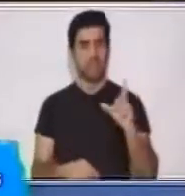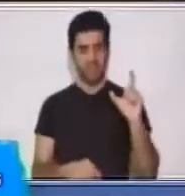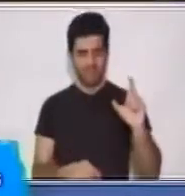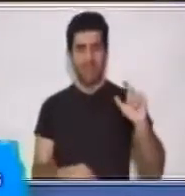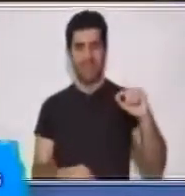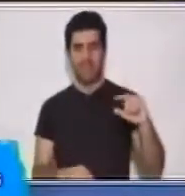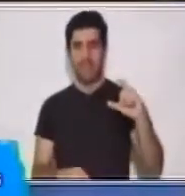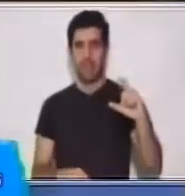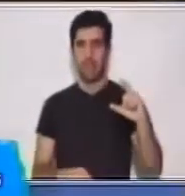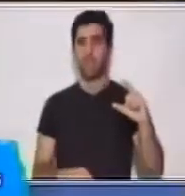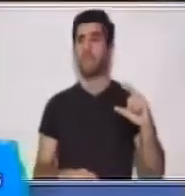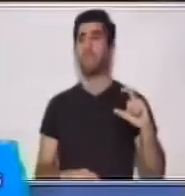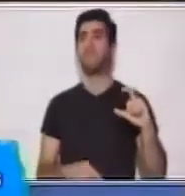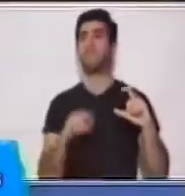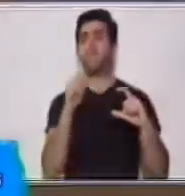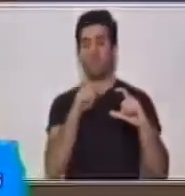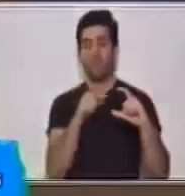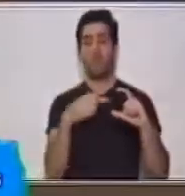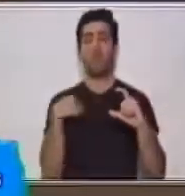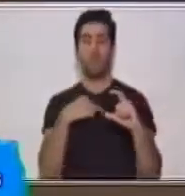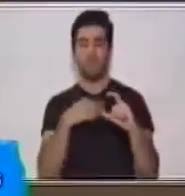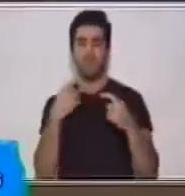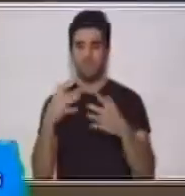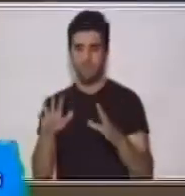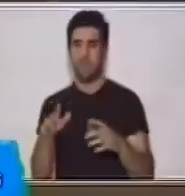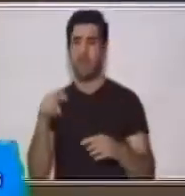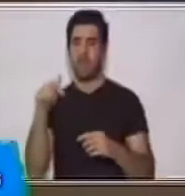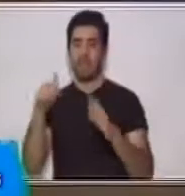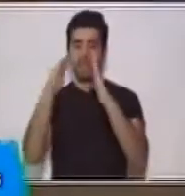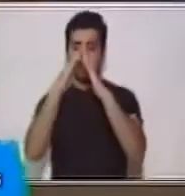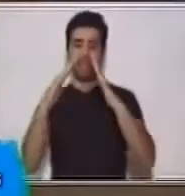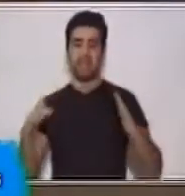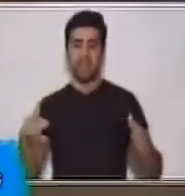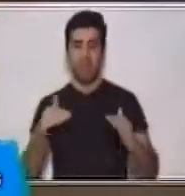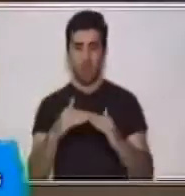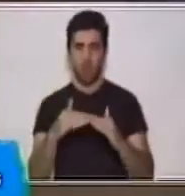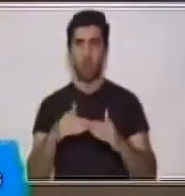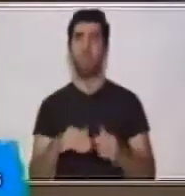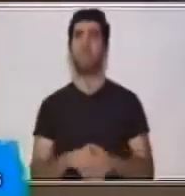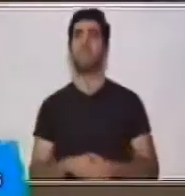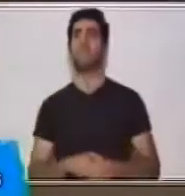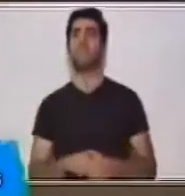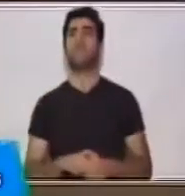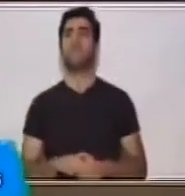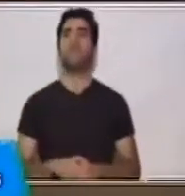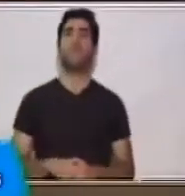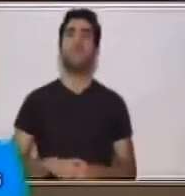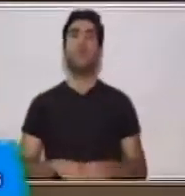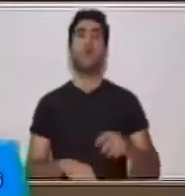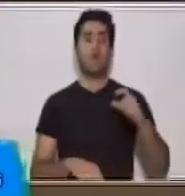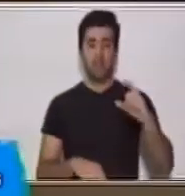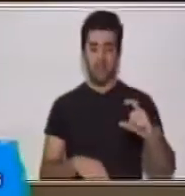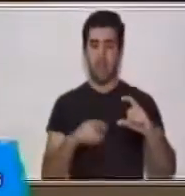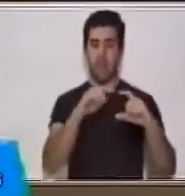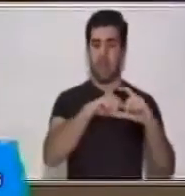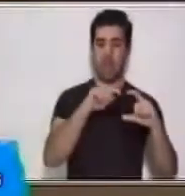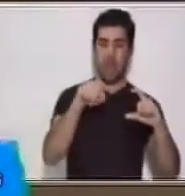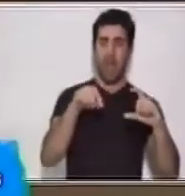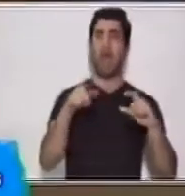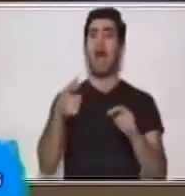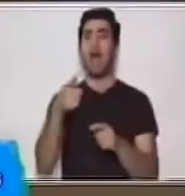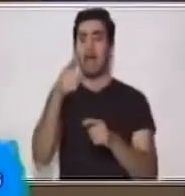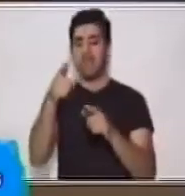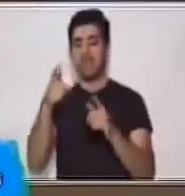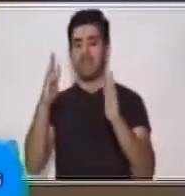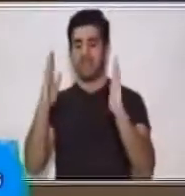procesos de trigonometría. Nosotros ya dijimos que es de triángulo, triángulo rectángulo, su cateto adyacente a